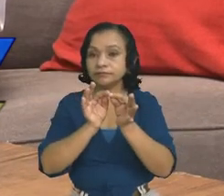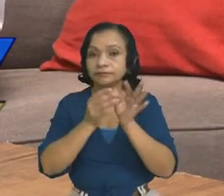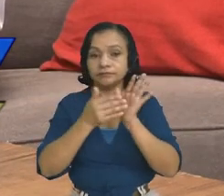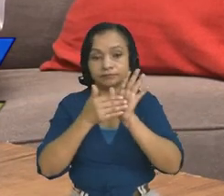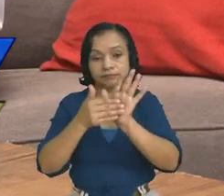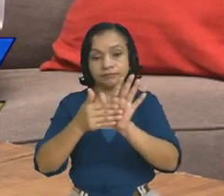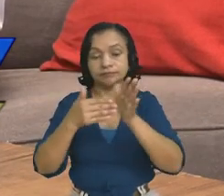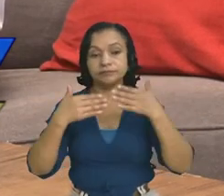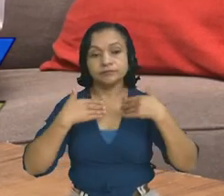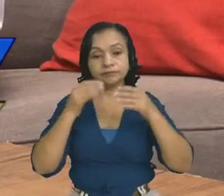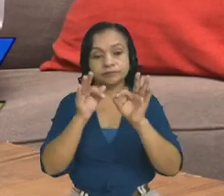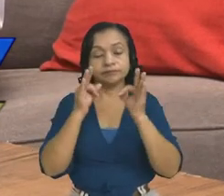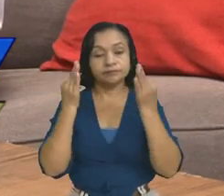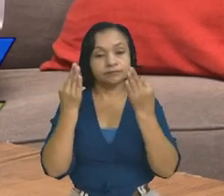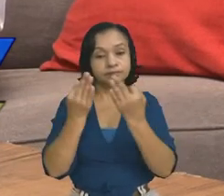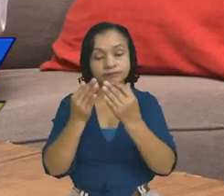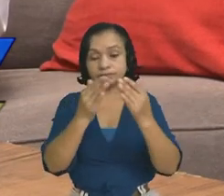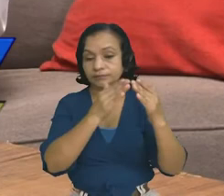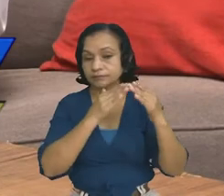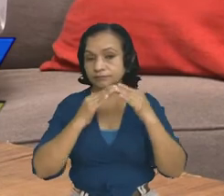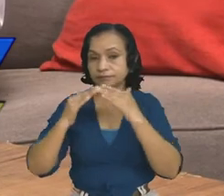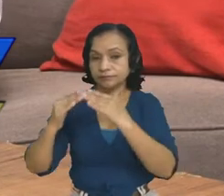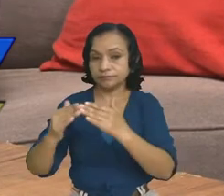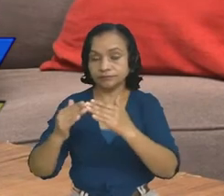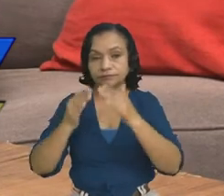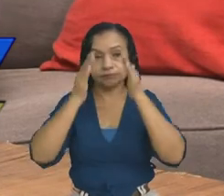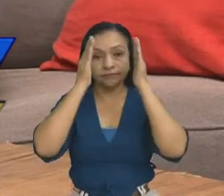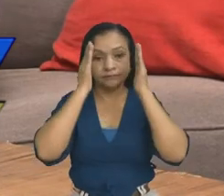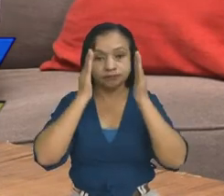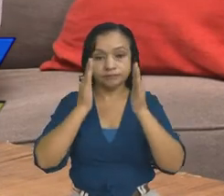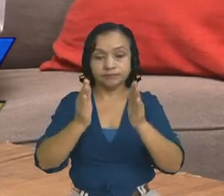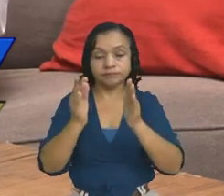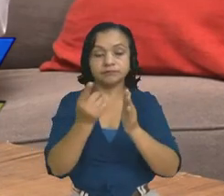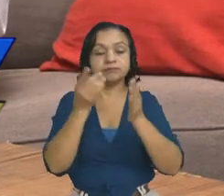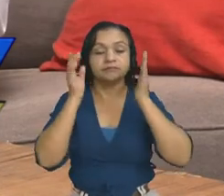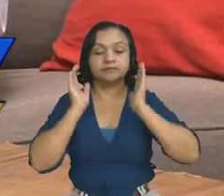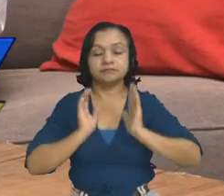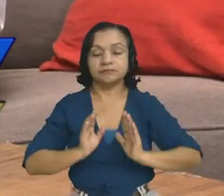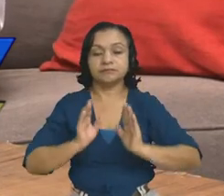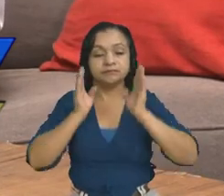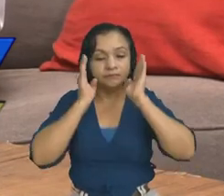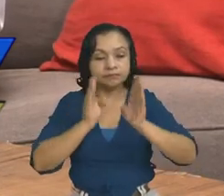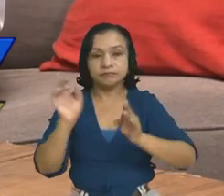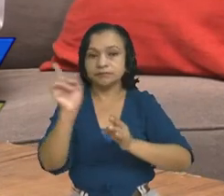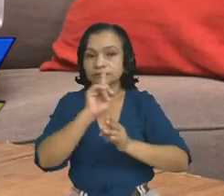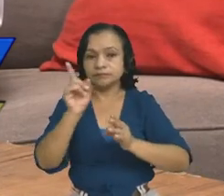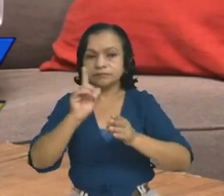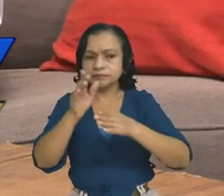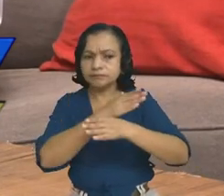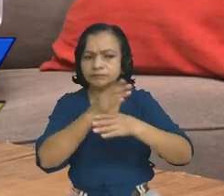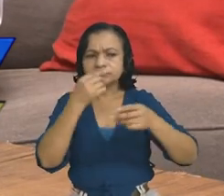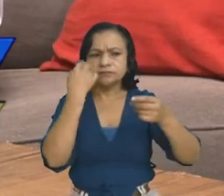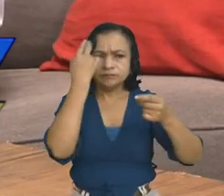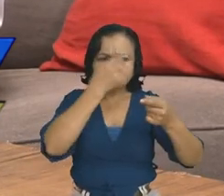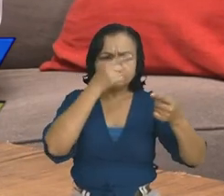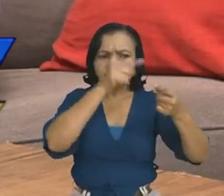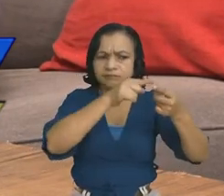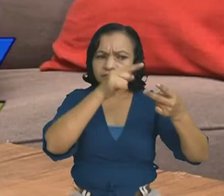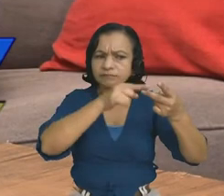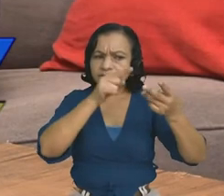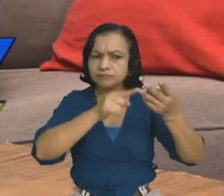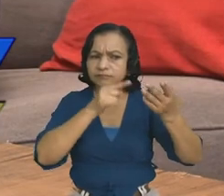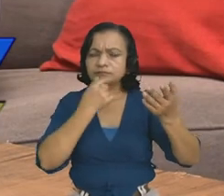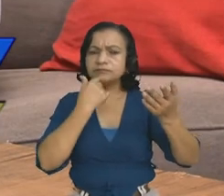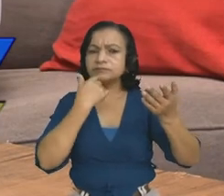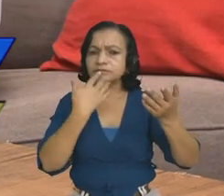salud familiar y comunitario no solamente hace una atención puntual, sino que te viene garantizando una atención integral y que una situación